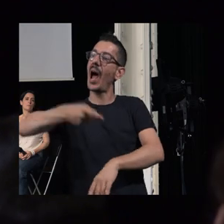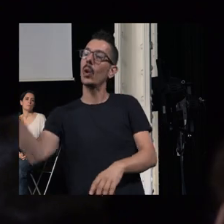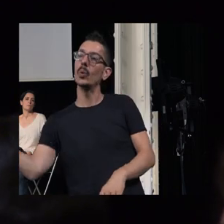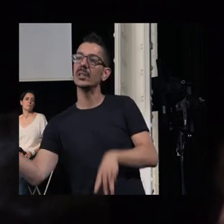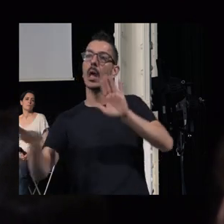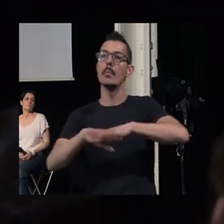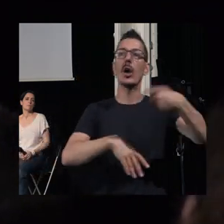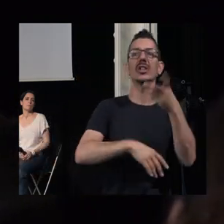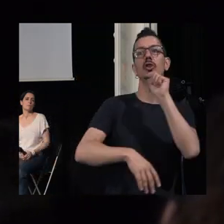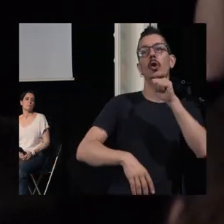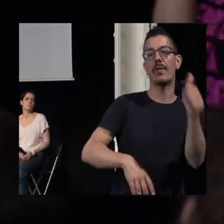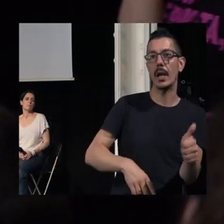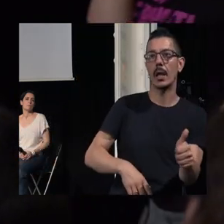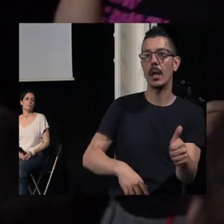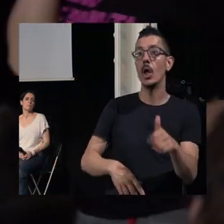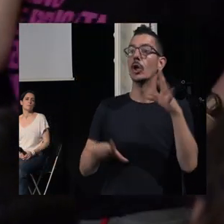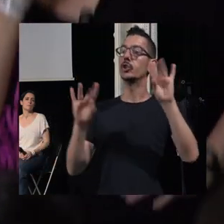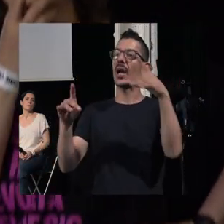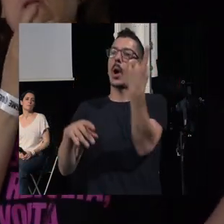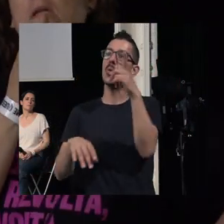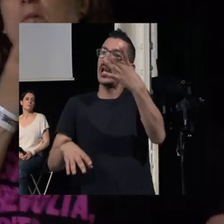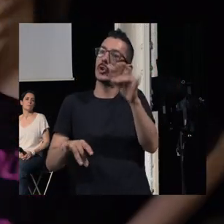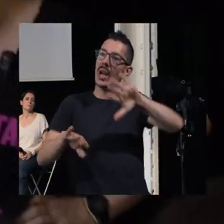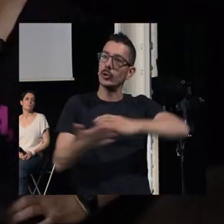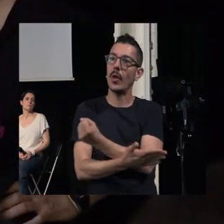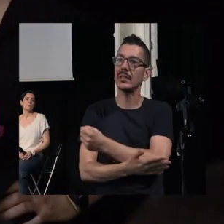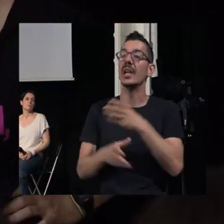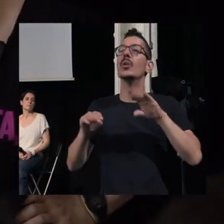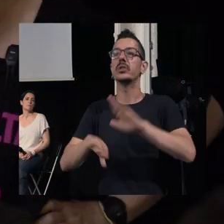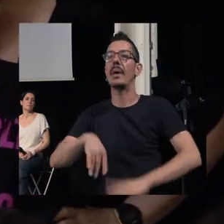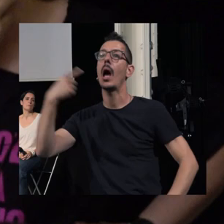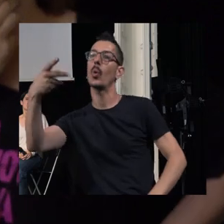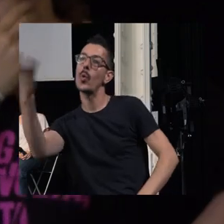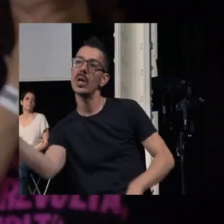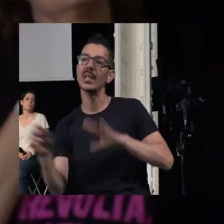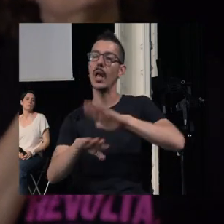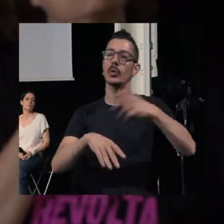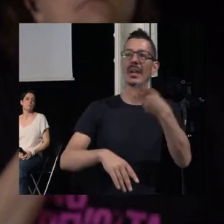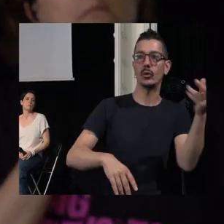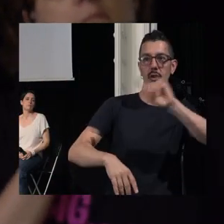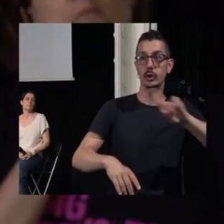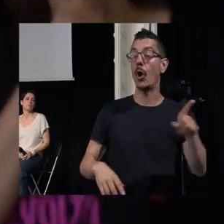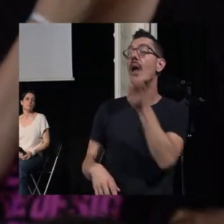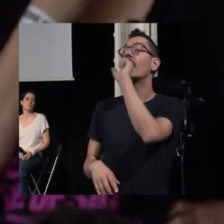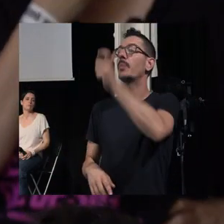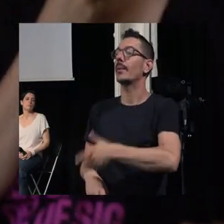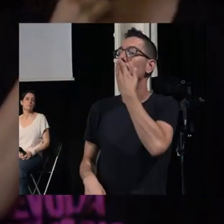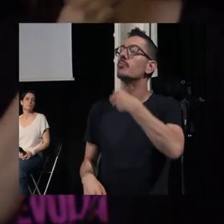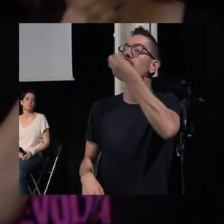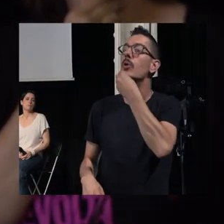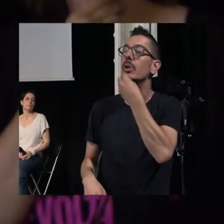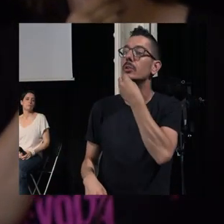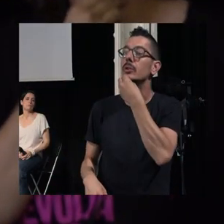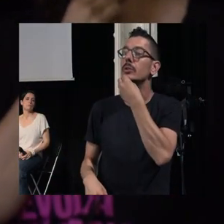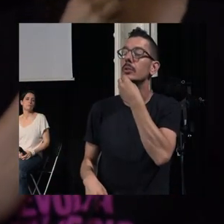nos tocan a todas, sirve para una, pero no sirve para todas. Creo que están muy bien las palabras, pero los hechos son